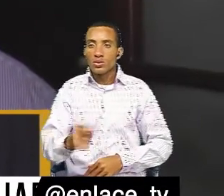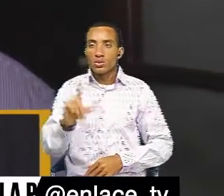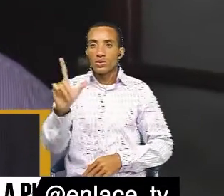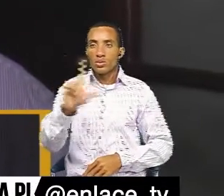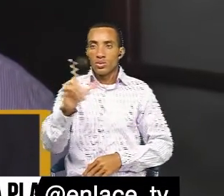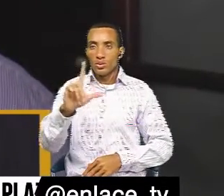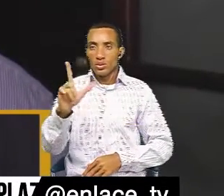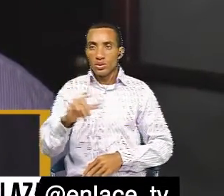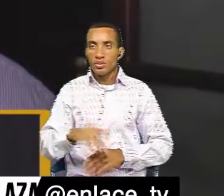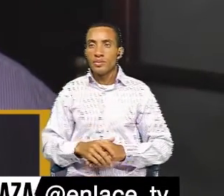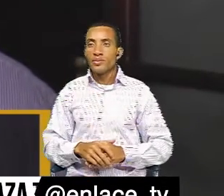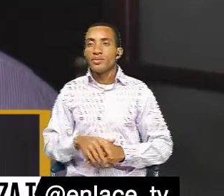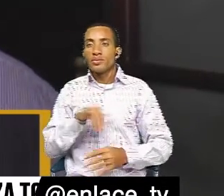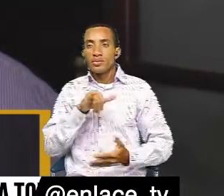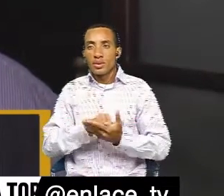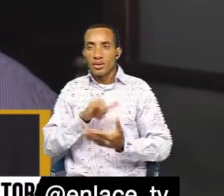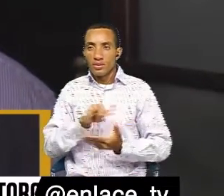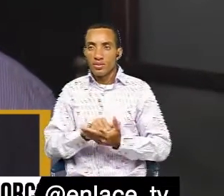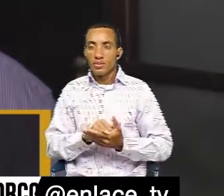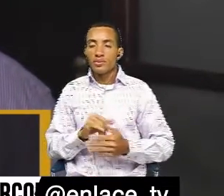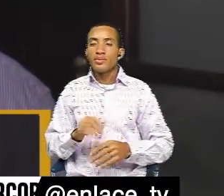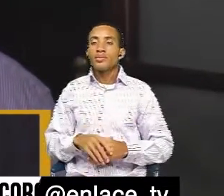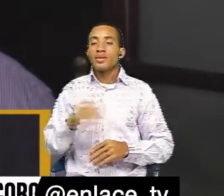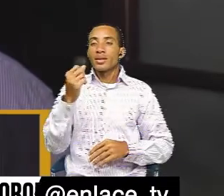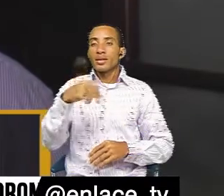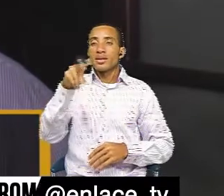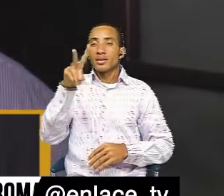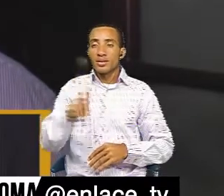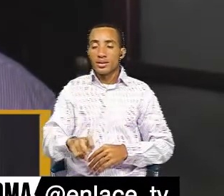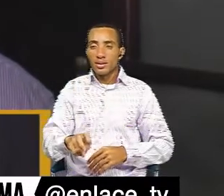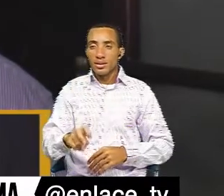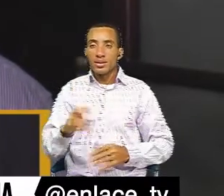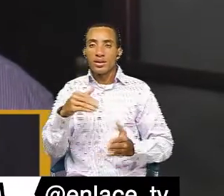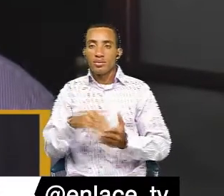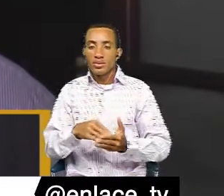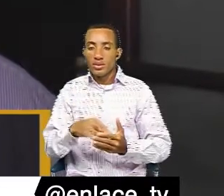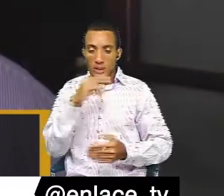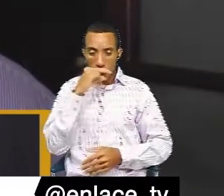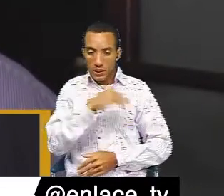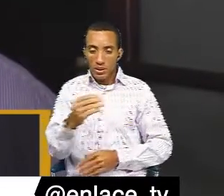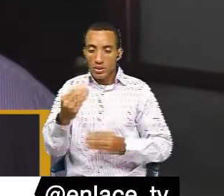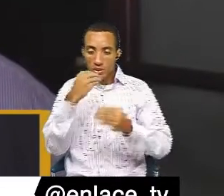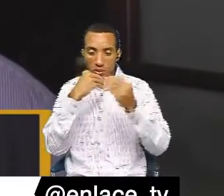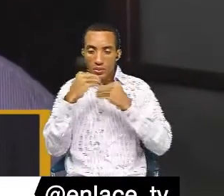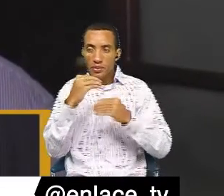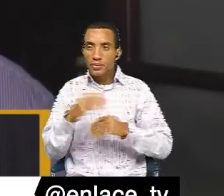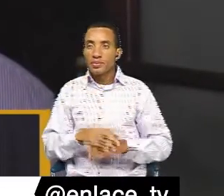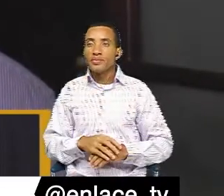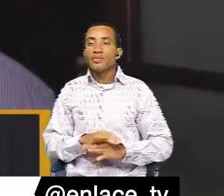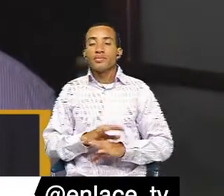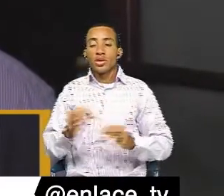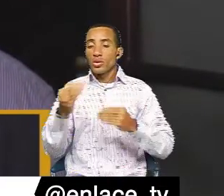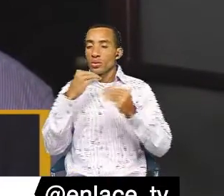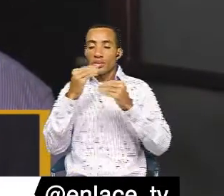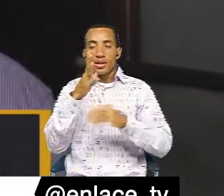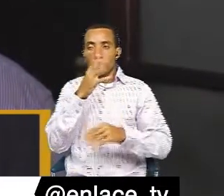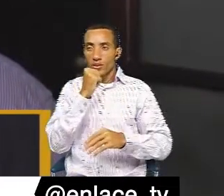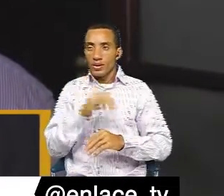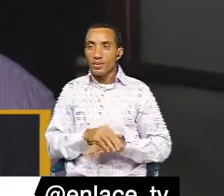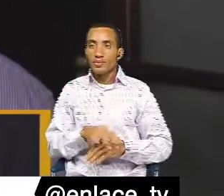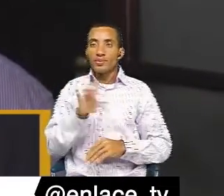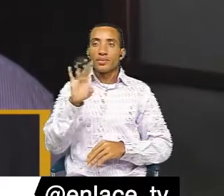máximo es el mismo lunes, 17.000 niños se quedarán en Barranca Bermeja sin la alimentación durante